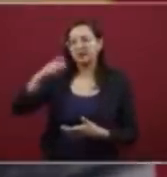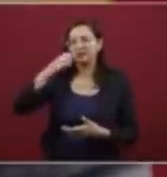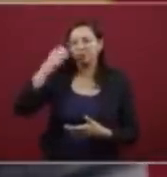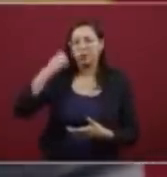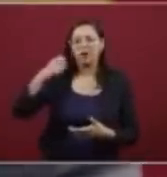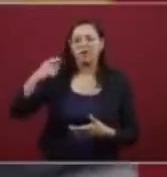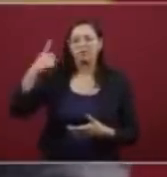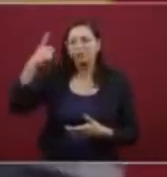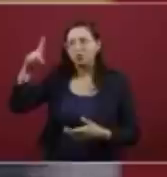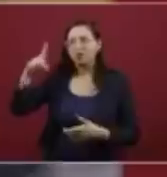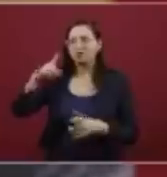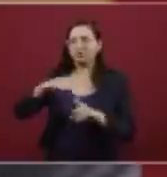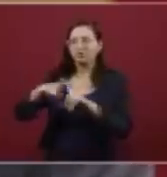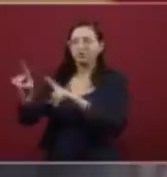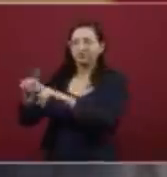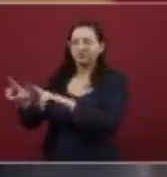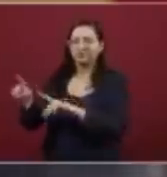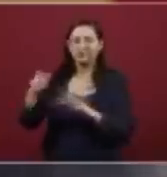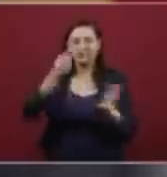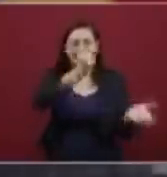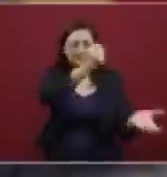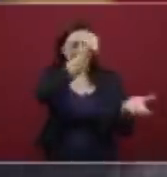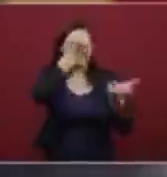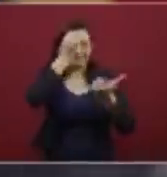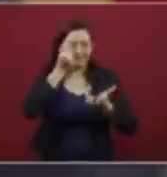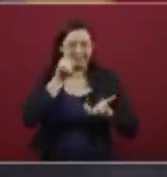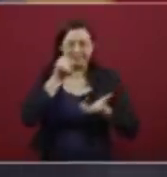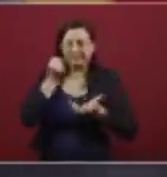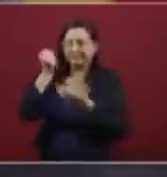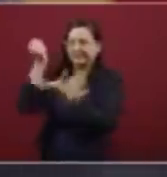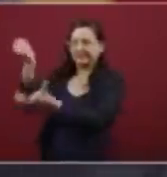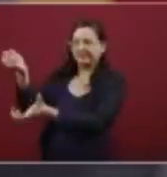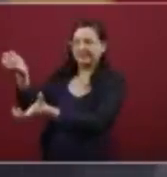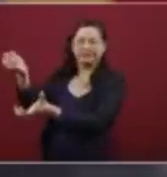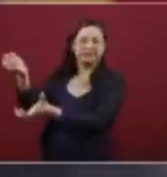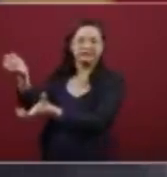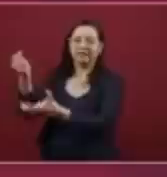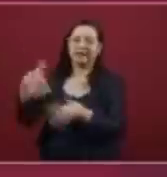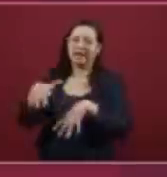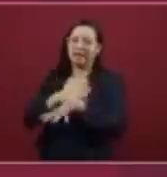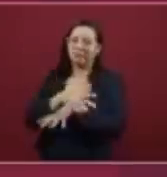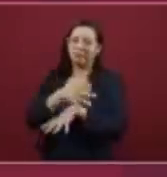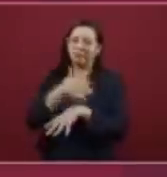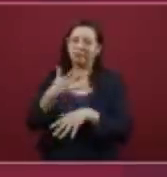ellos entregarlos, pues no les gusta el cambio,